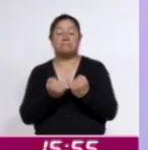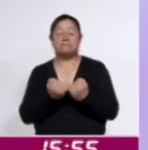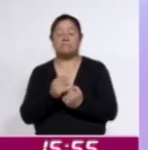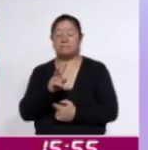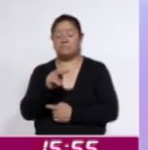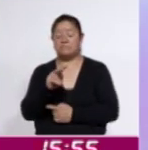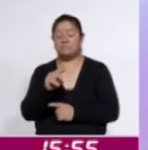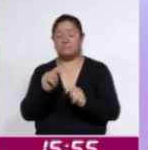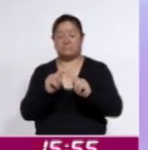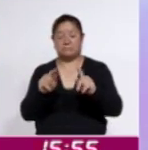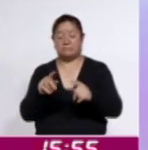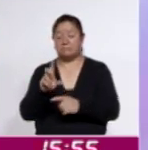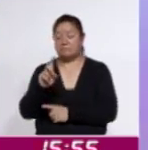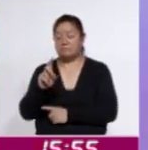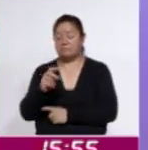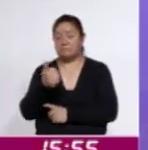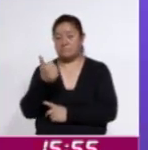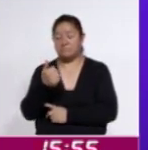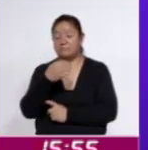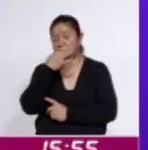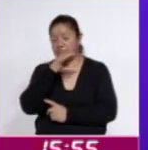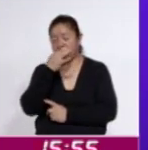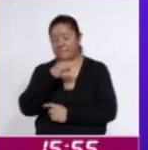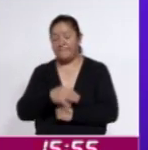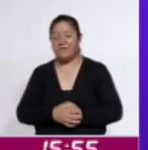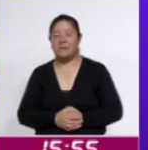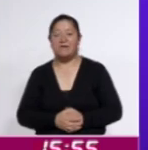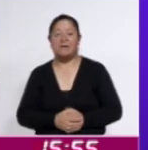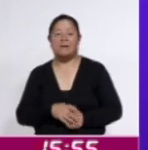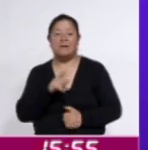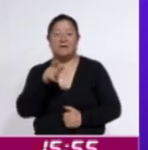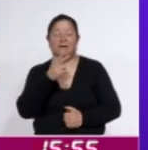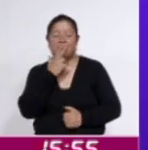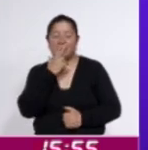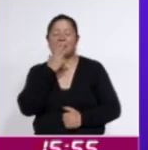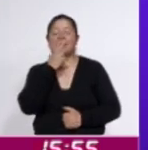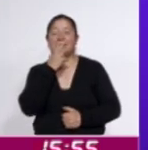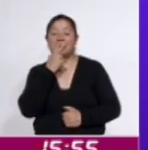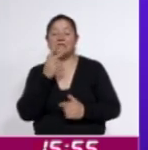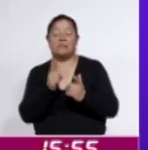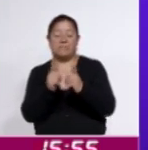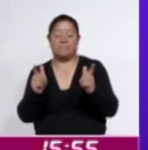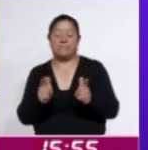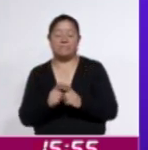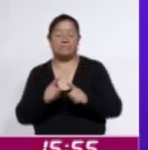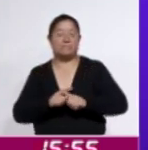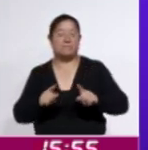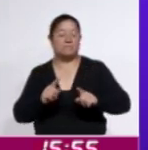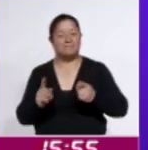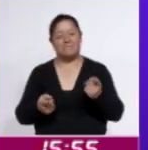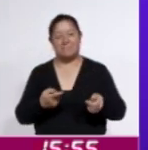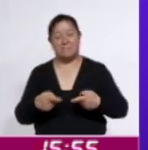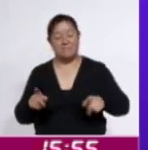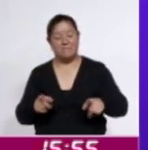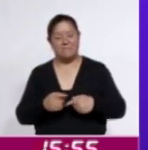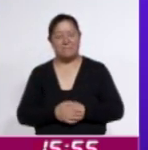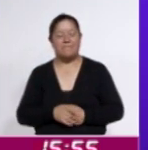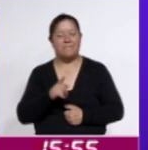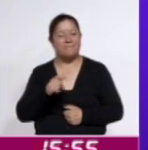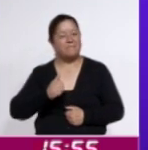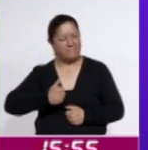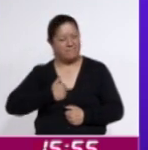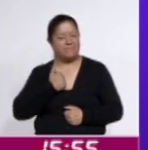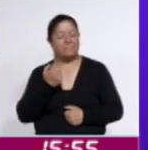la televisión de Tlaxcala, donde usted disfrutará de la presentación de varios grupos musicales, así que no se lo puede perder